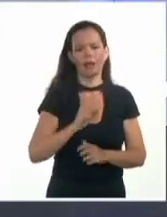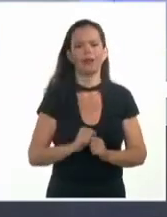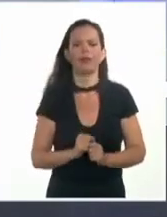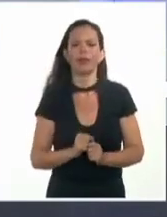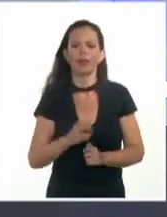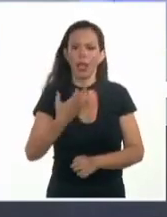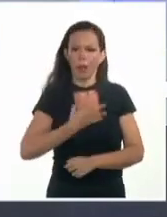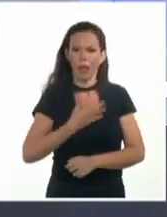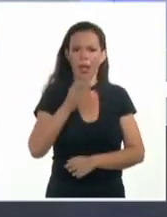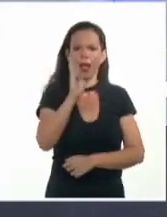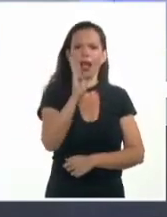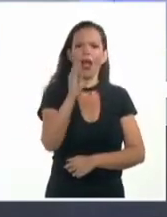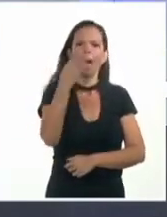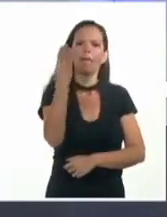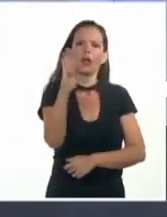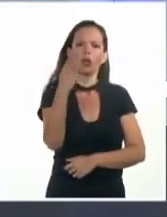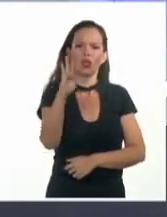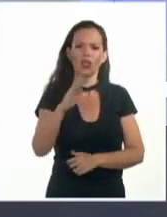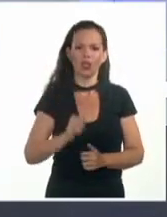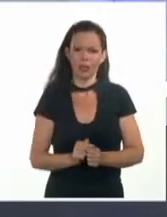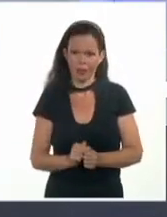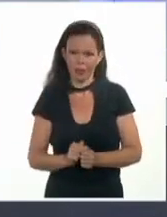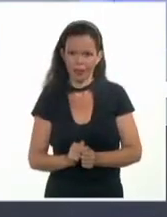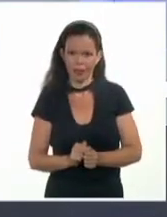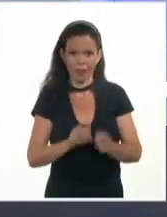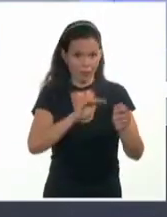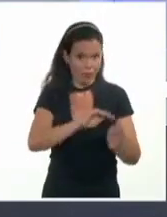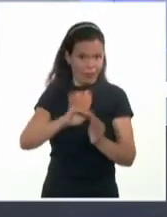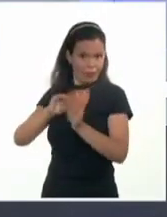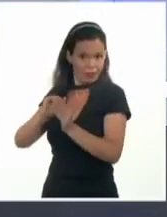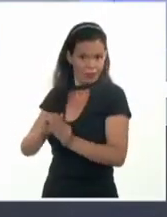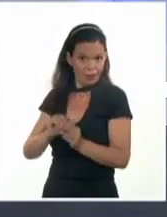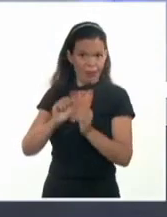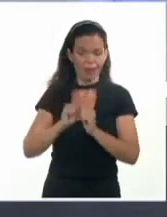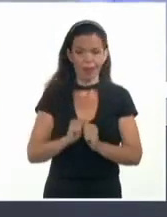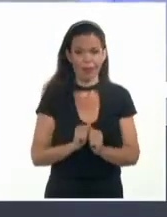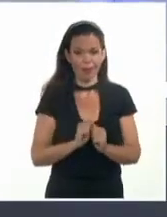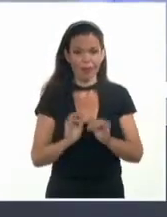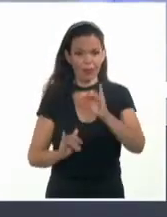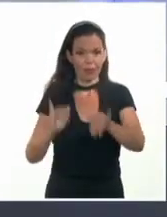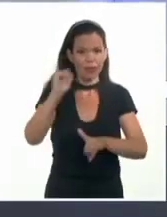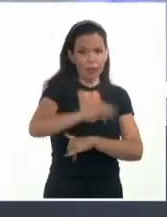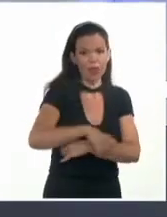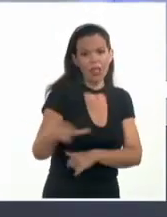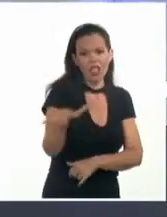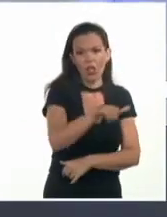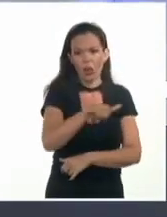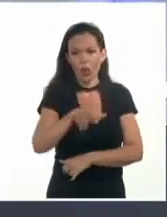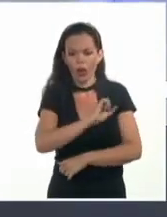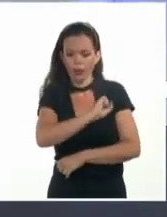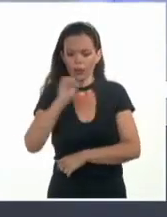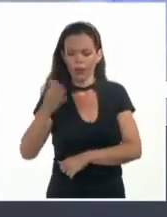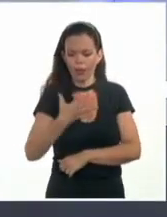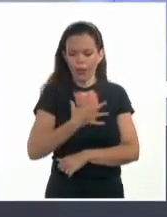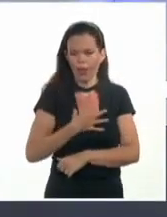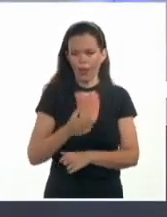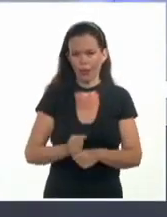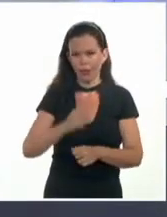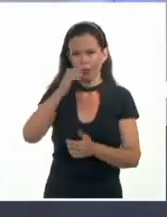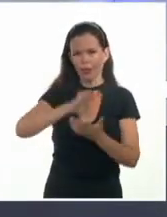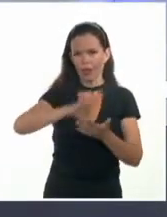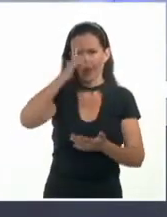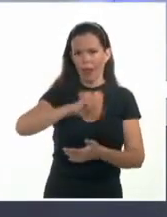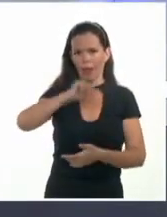centésimas. Esto ocurrió en la natación, pero nos vamos entonces hacia los tatamis, donde también llegaron medallas. Y comenzamos por Magdiel Estrada, que triunfó en los